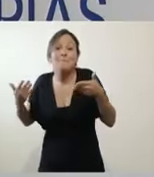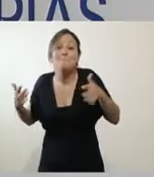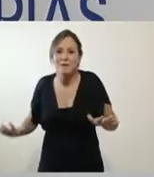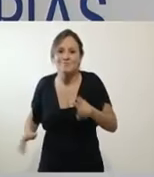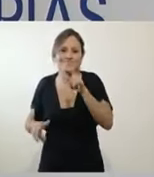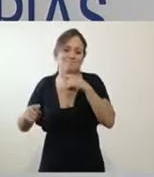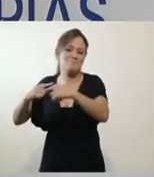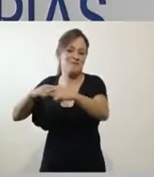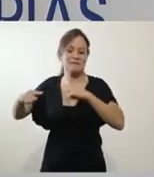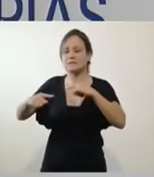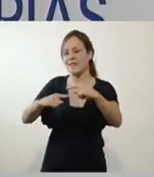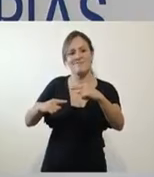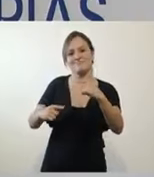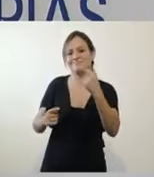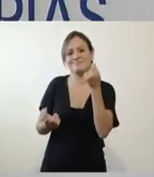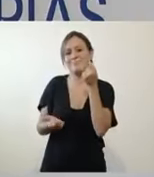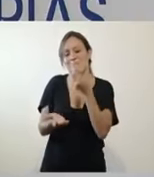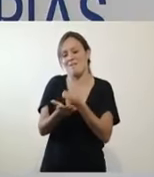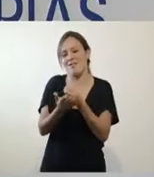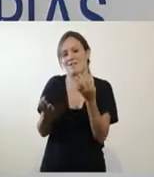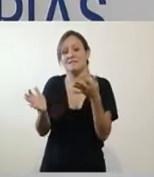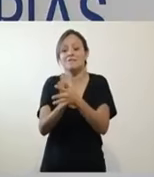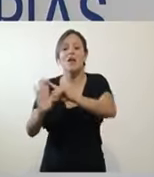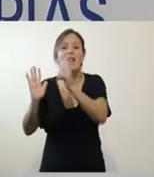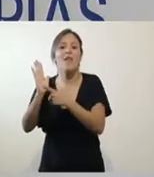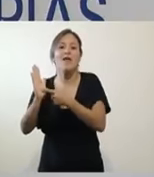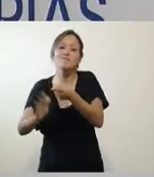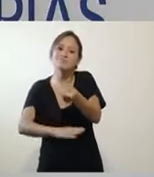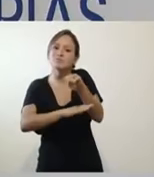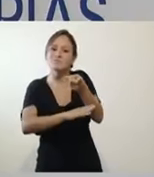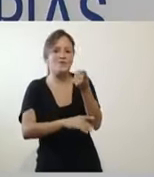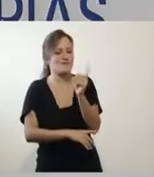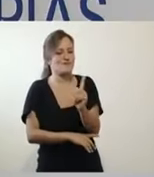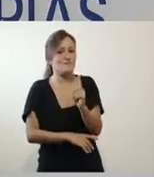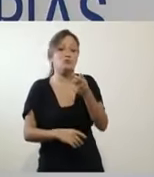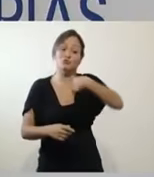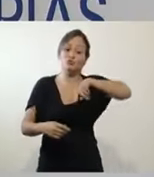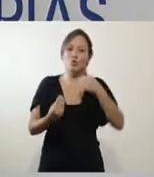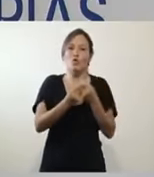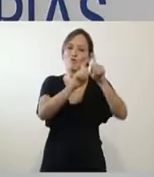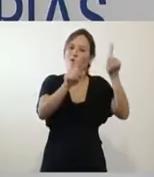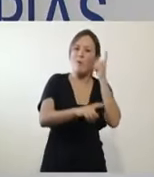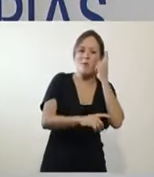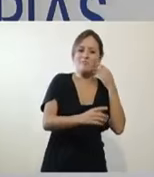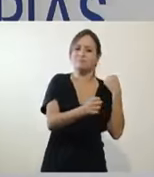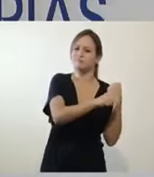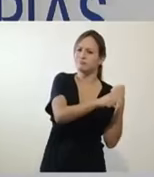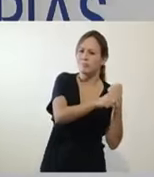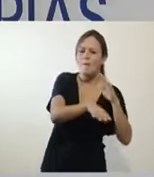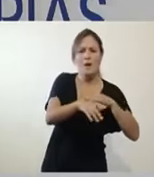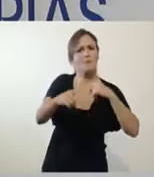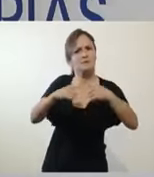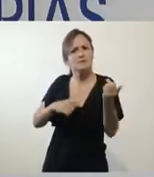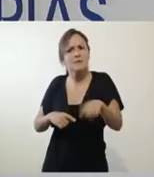mensajes cortos no. La legislación no obliga a los operadores. Nosotros hemos estado trabajando con los operadores para que estos mensajes también salgan